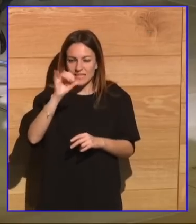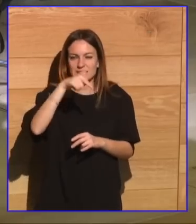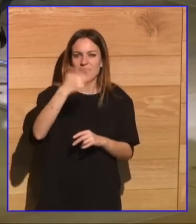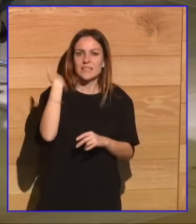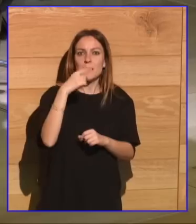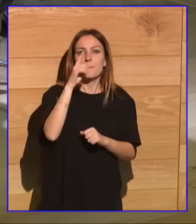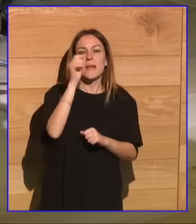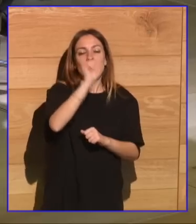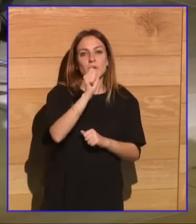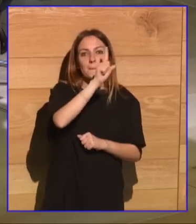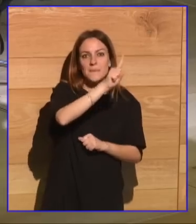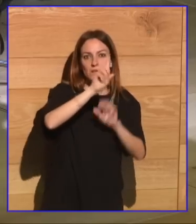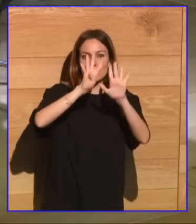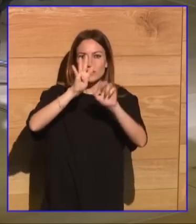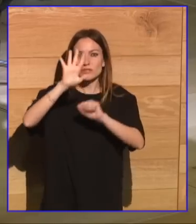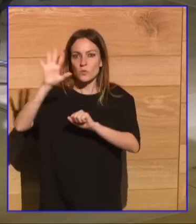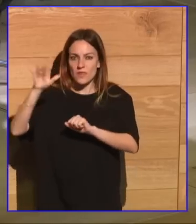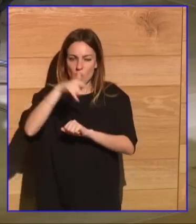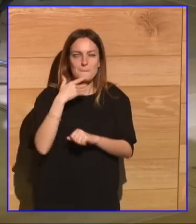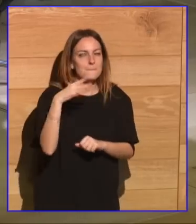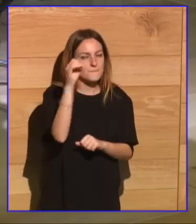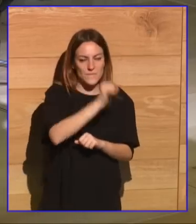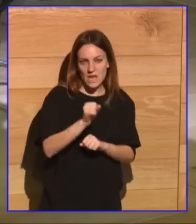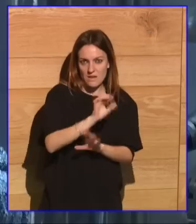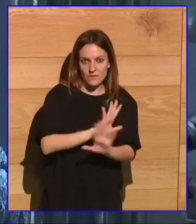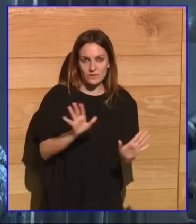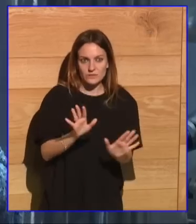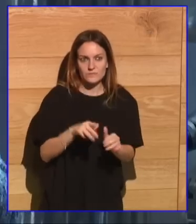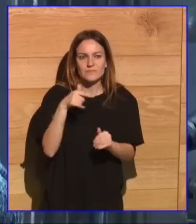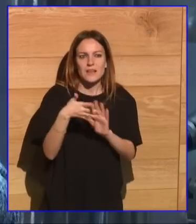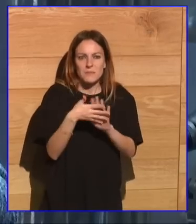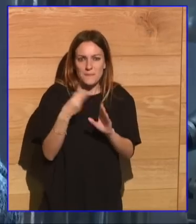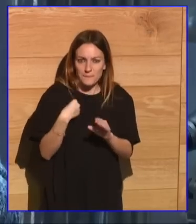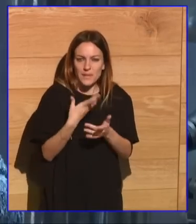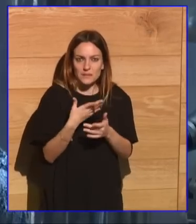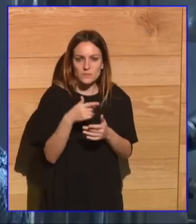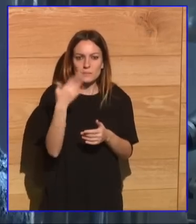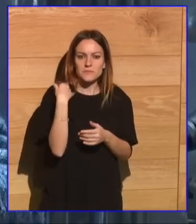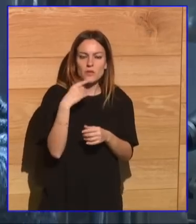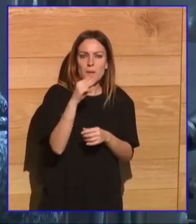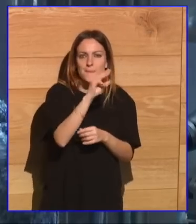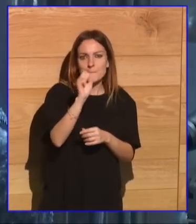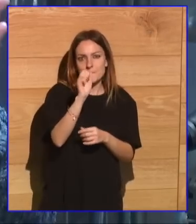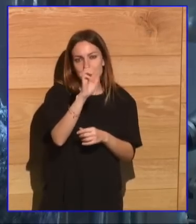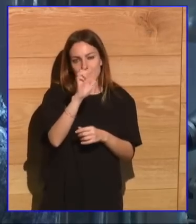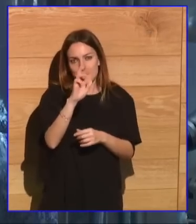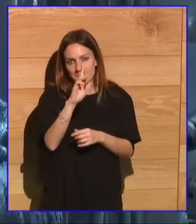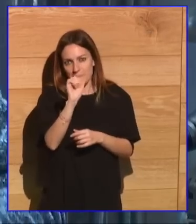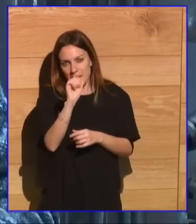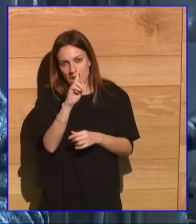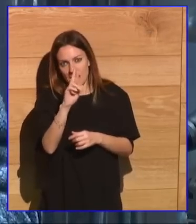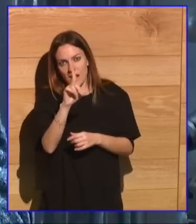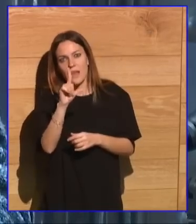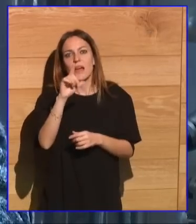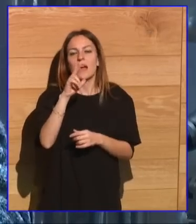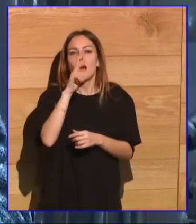es- 1955. eso es un locurón y habla de lo mismo. Es decir, en el momento en el que estalla Pearl Harbor, que luego todos sabemos lo que pasó y la